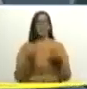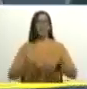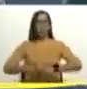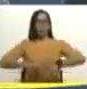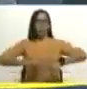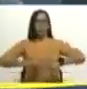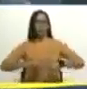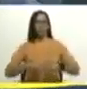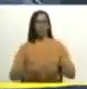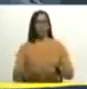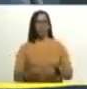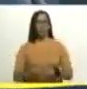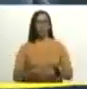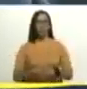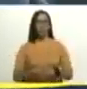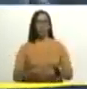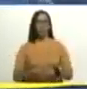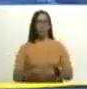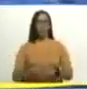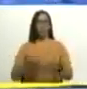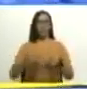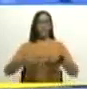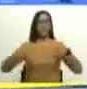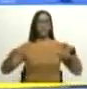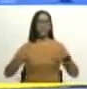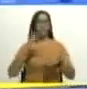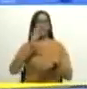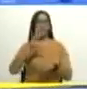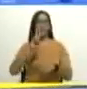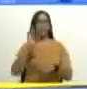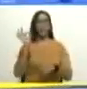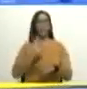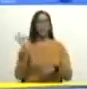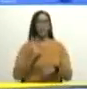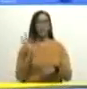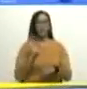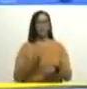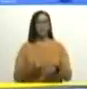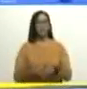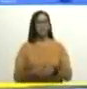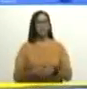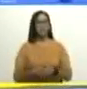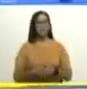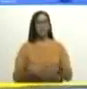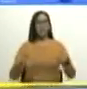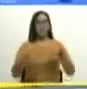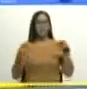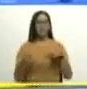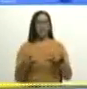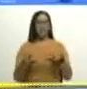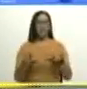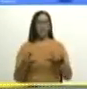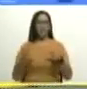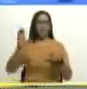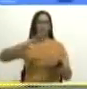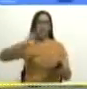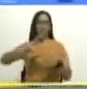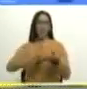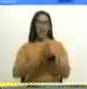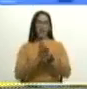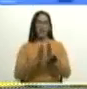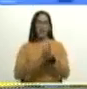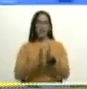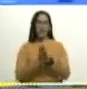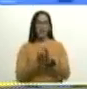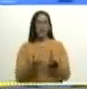engordan. Crecimiento de 52%. El sector harina de trigo,